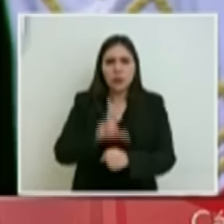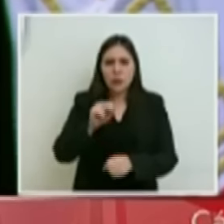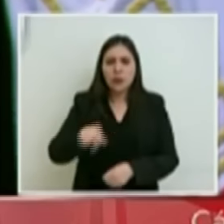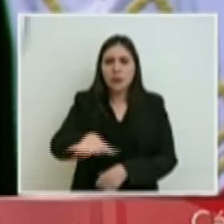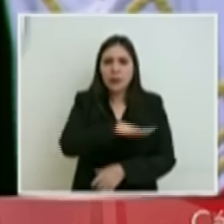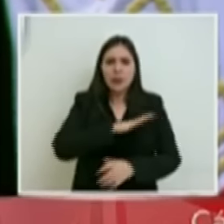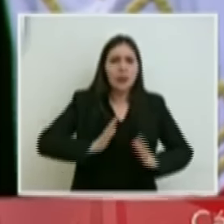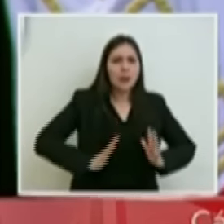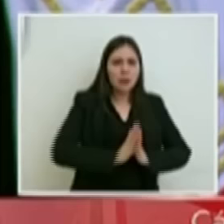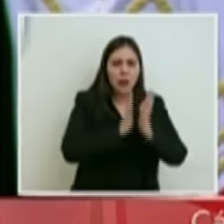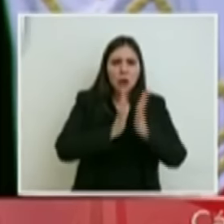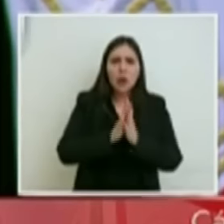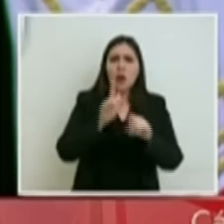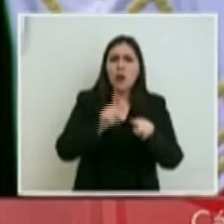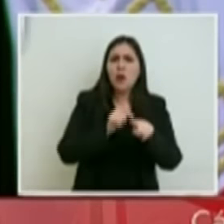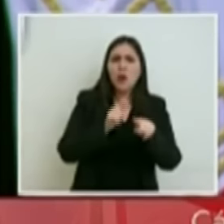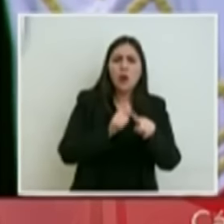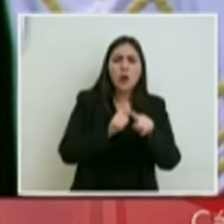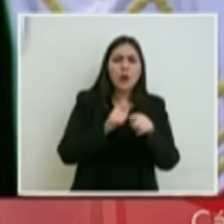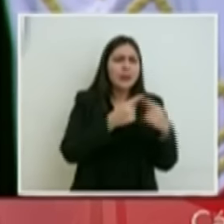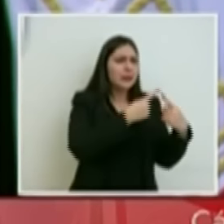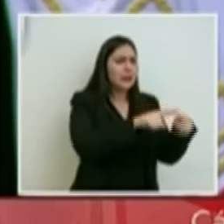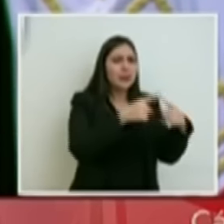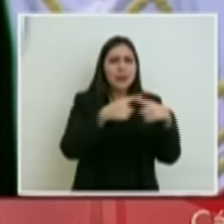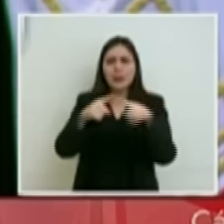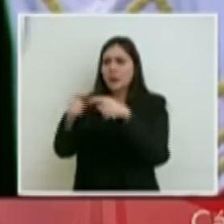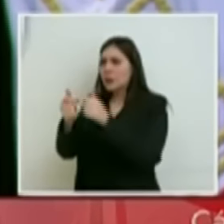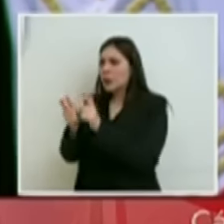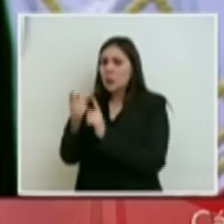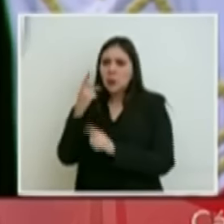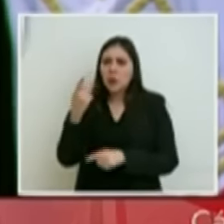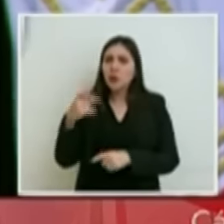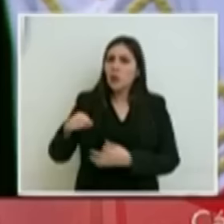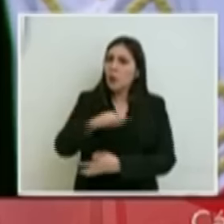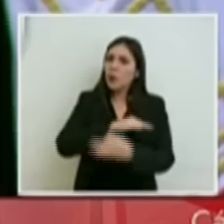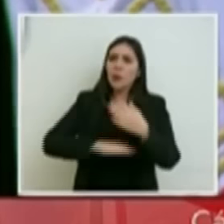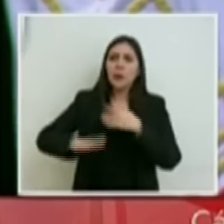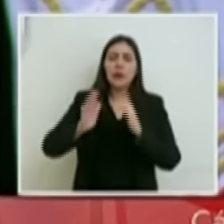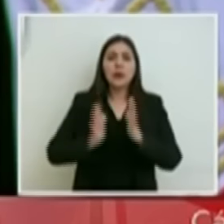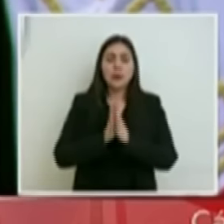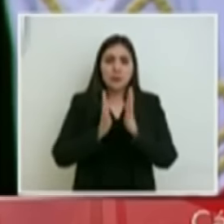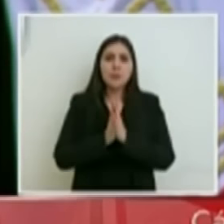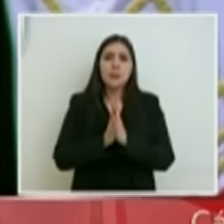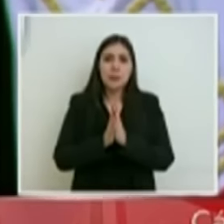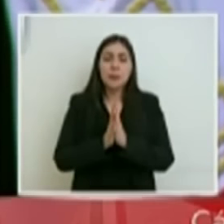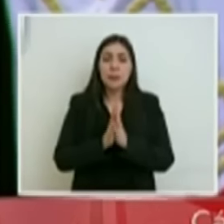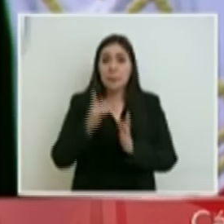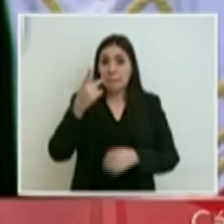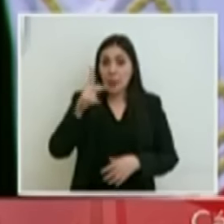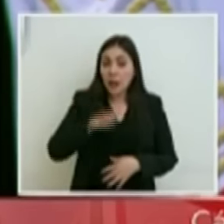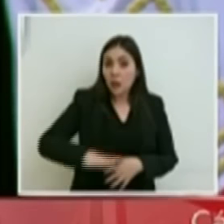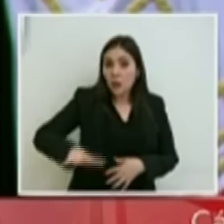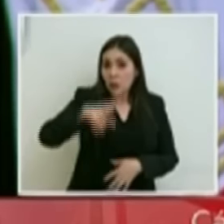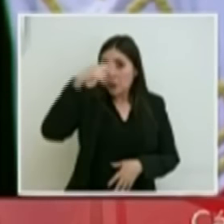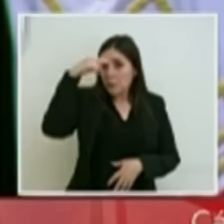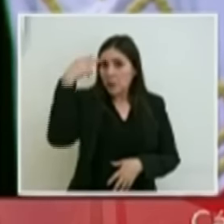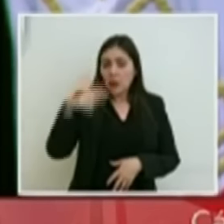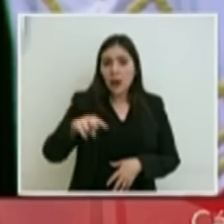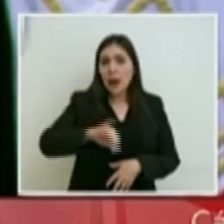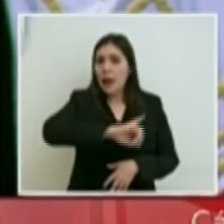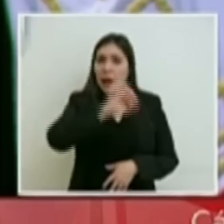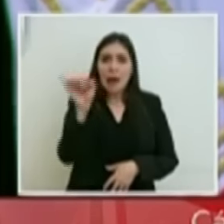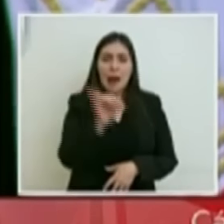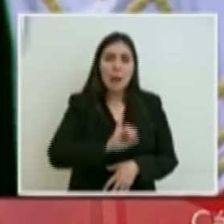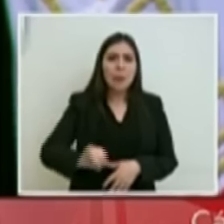varios colores, pero todos demócratas. Pero más que nada, el pueblo de México no permitiría